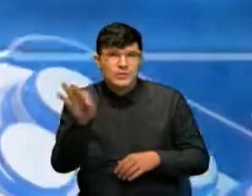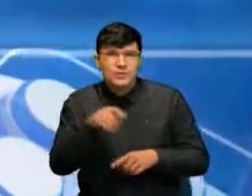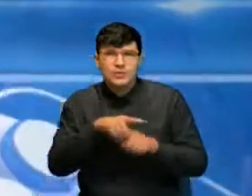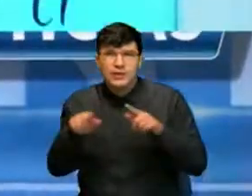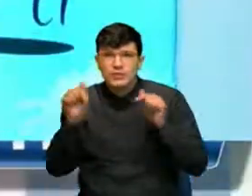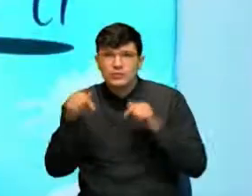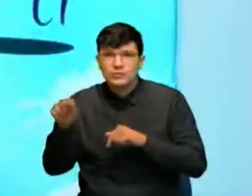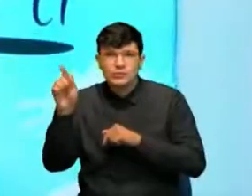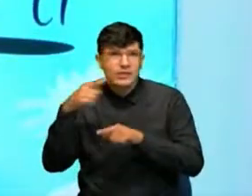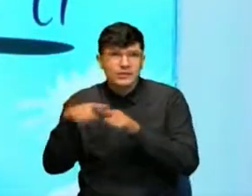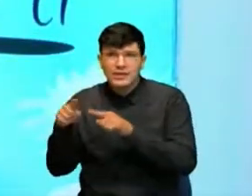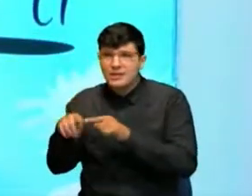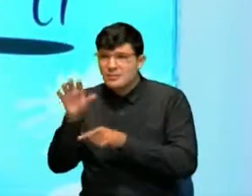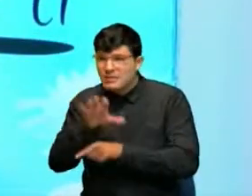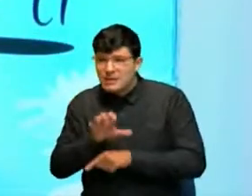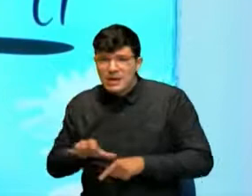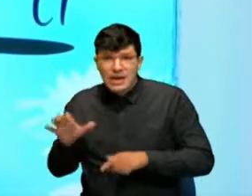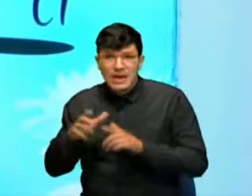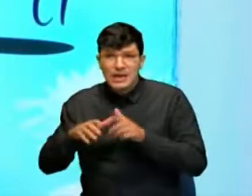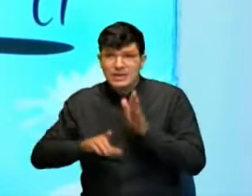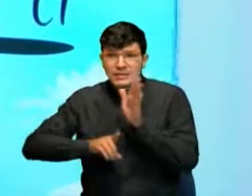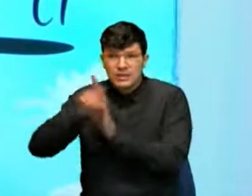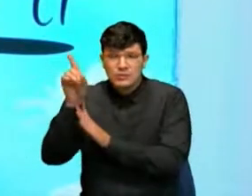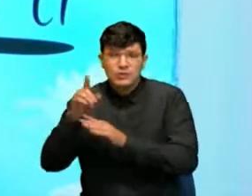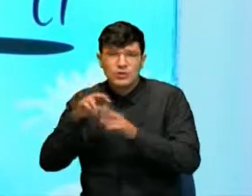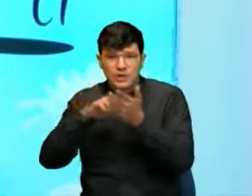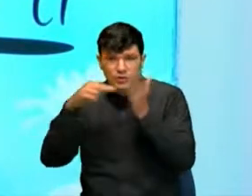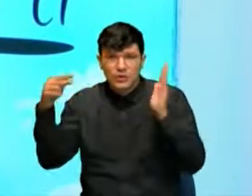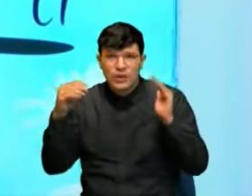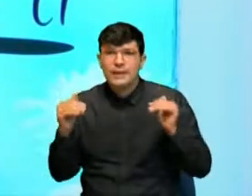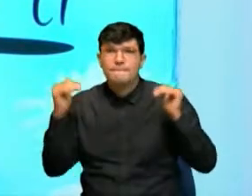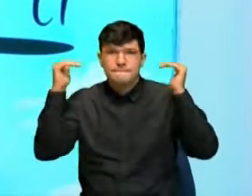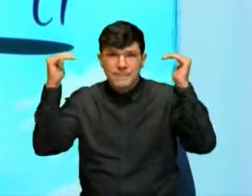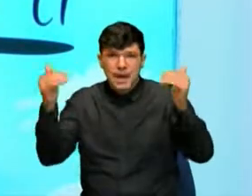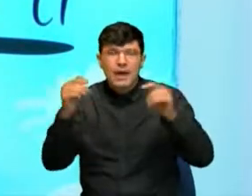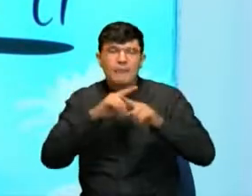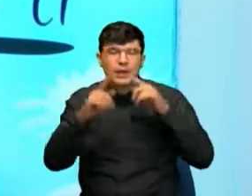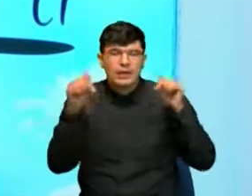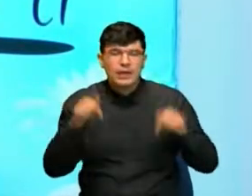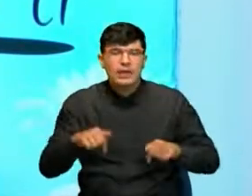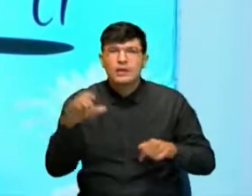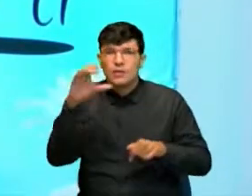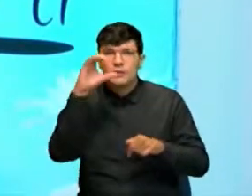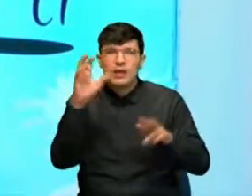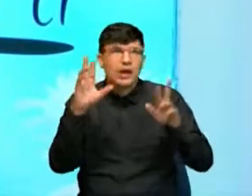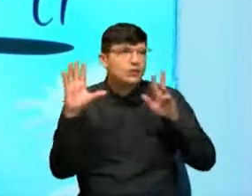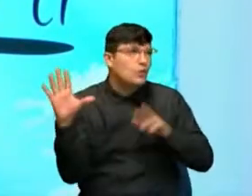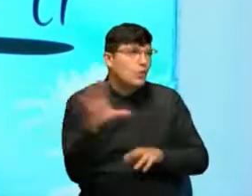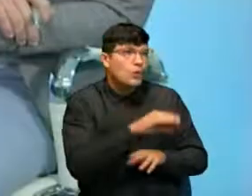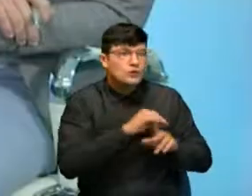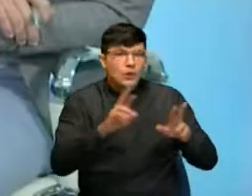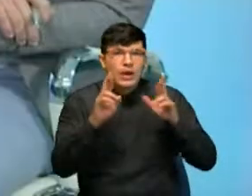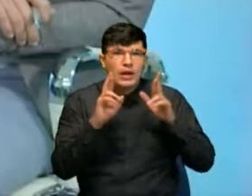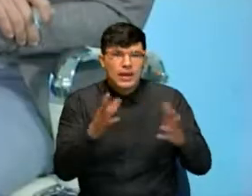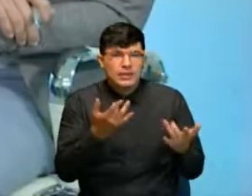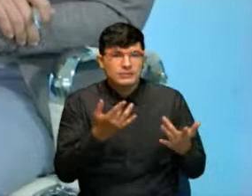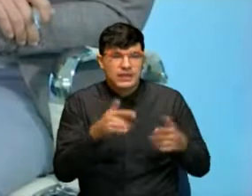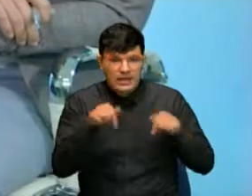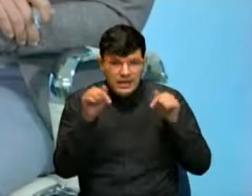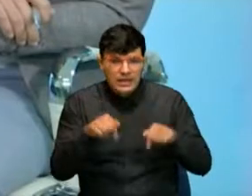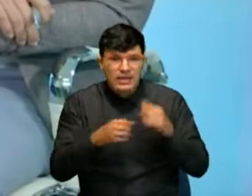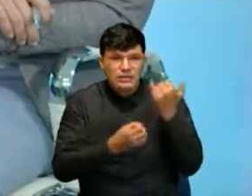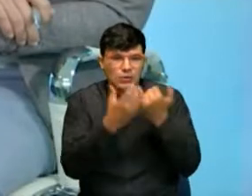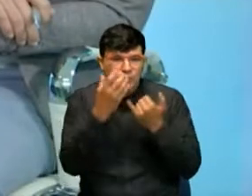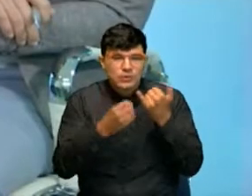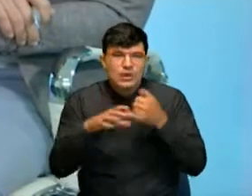en el 75% también. Entonces yo creo que esto era algo que todos estábamos esperando. La industria privada, el sector público,